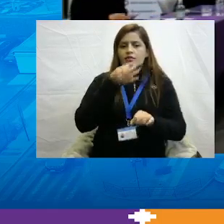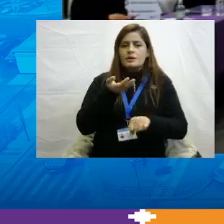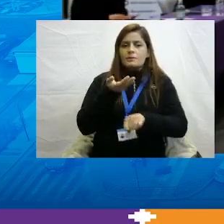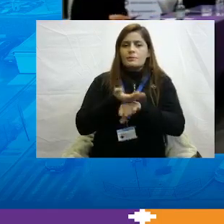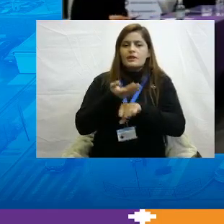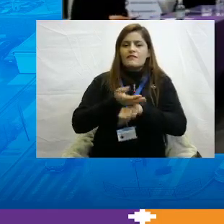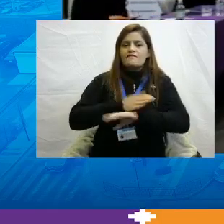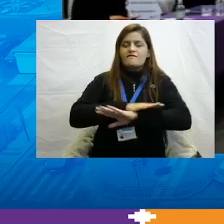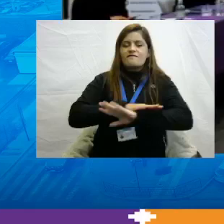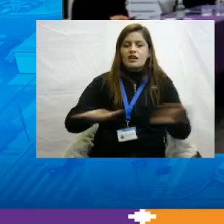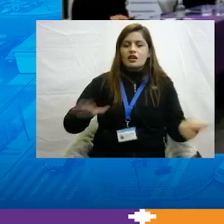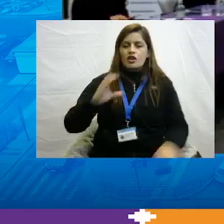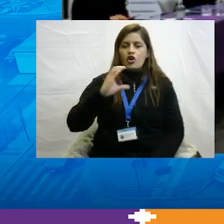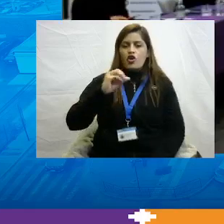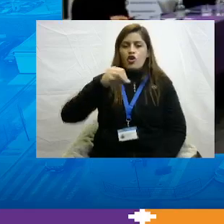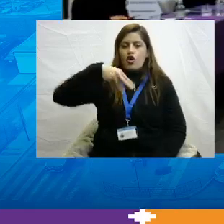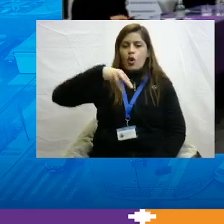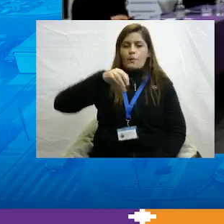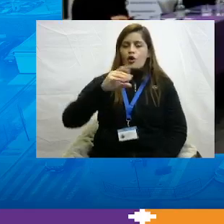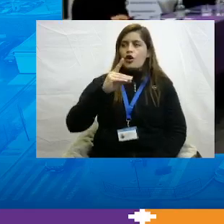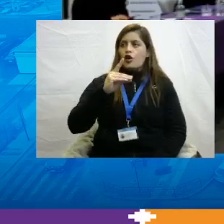poner término a un comodato.